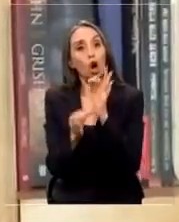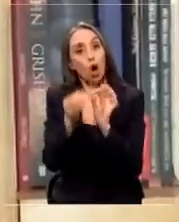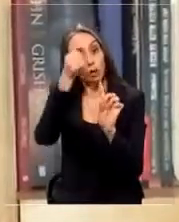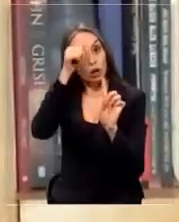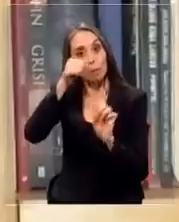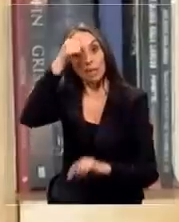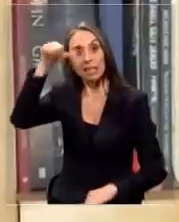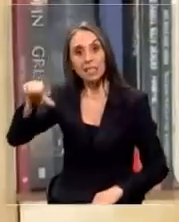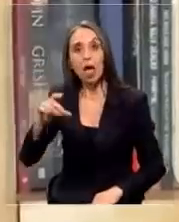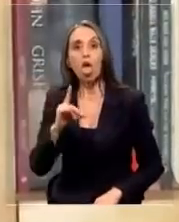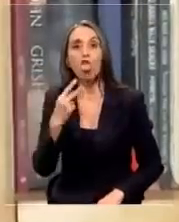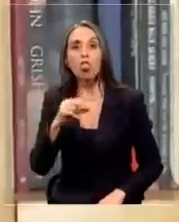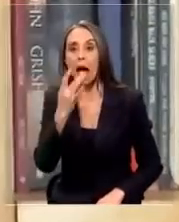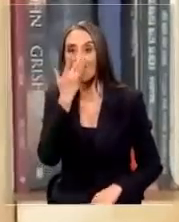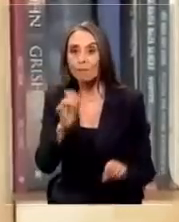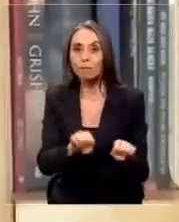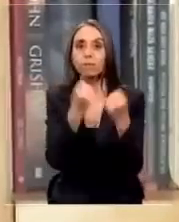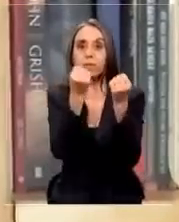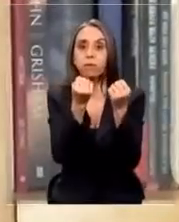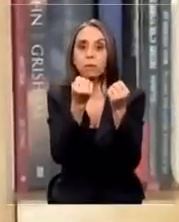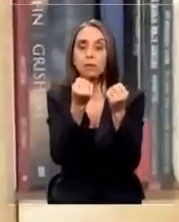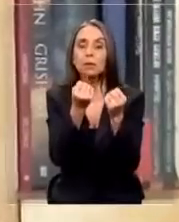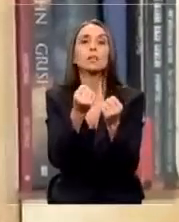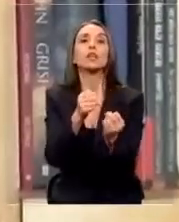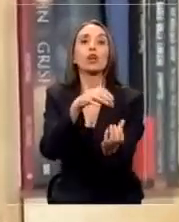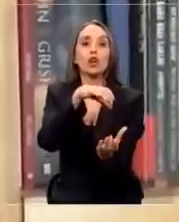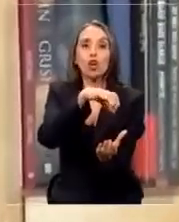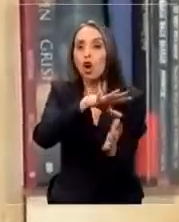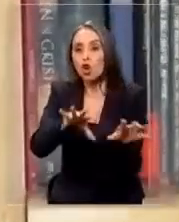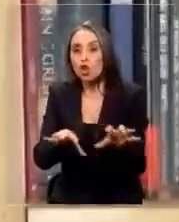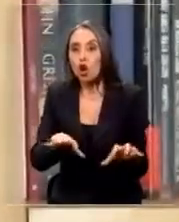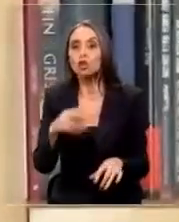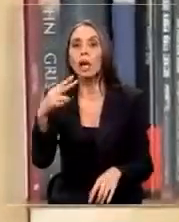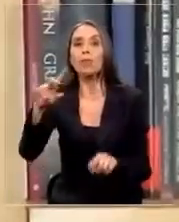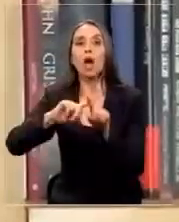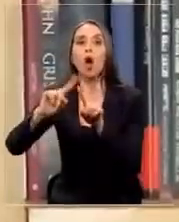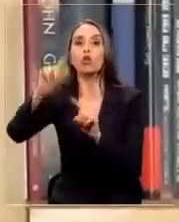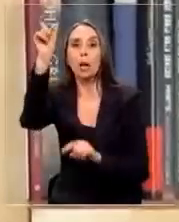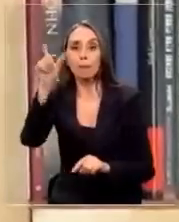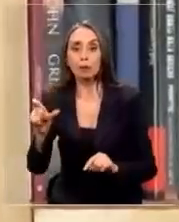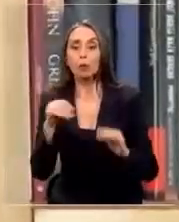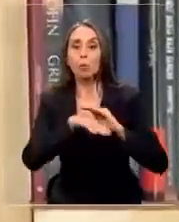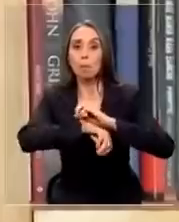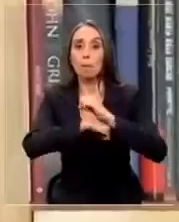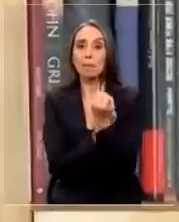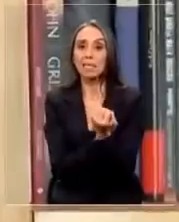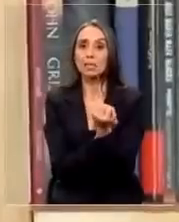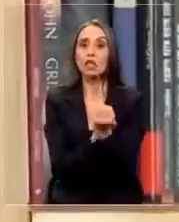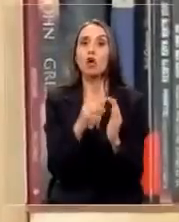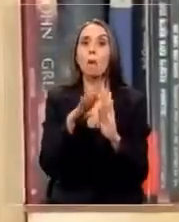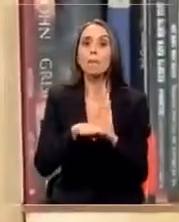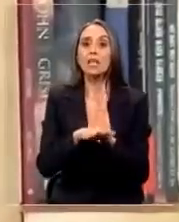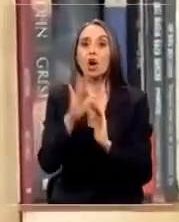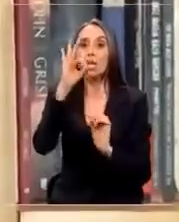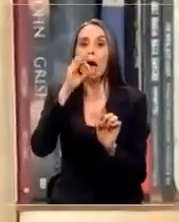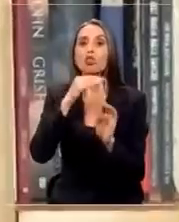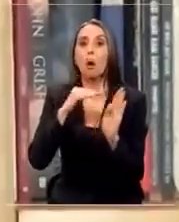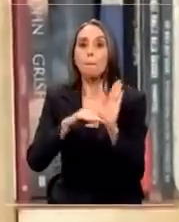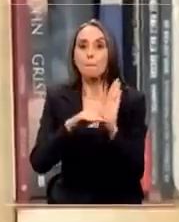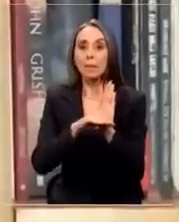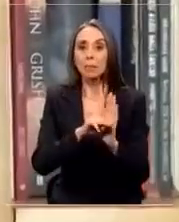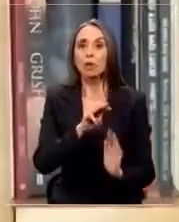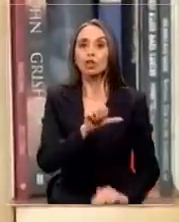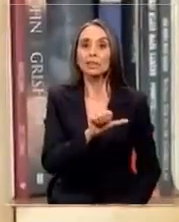de daño, es decir, la destrucción deliberada de un objeto perteneciente a un tercero con penas de presidio menor en su grado mínimo, es decir, de 61